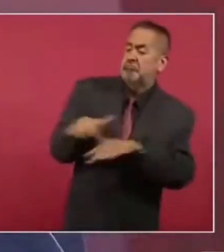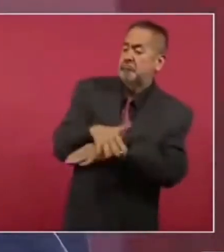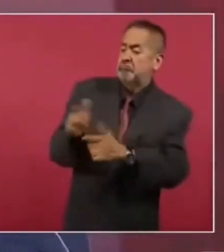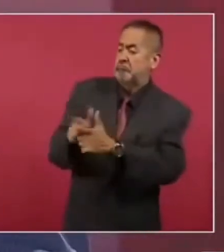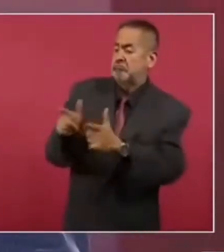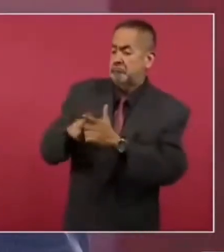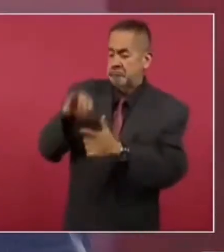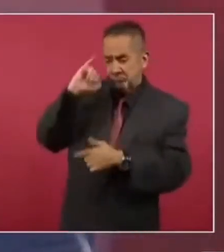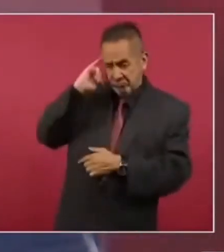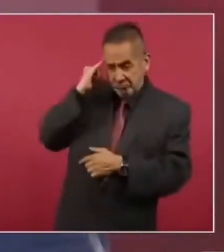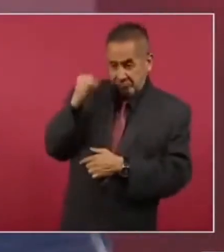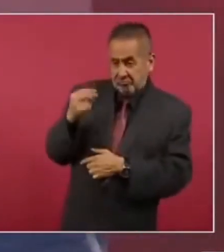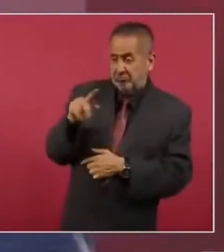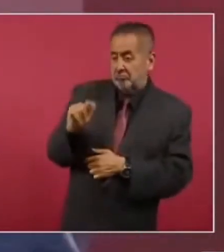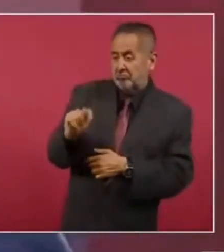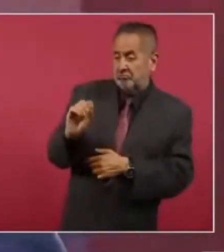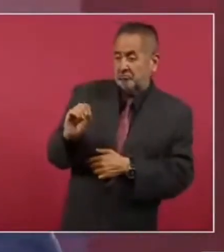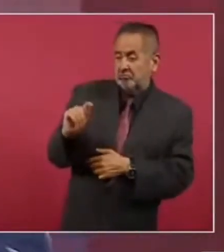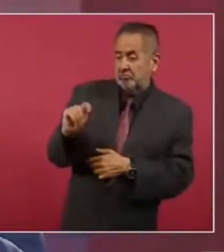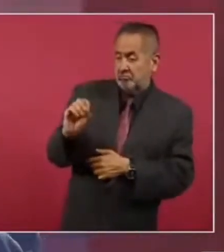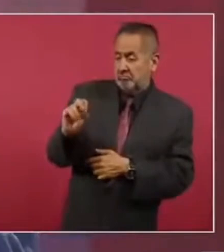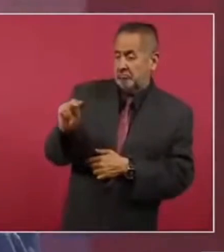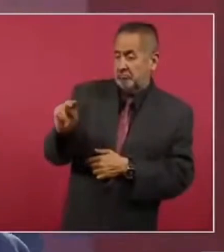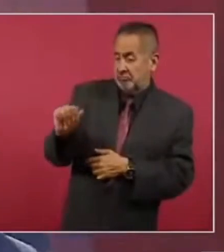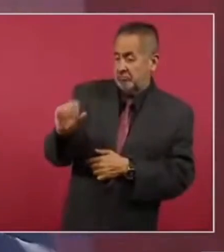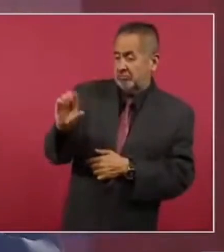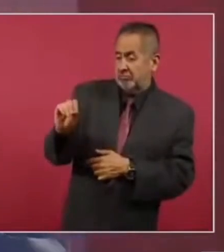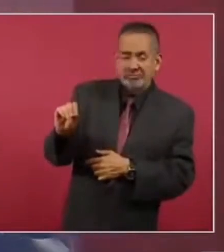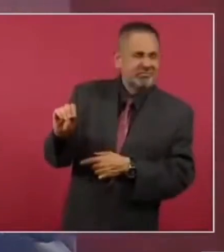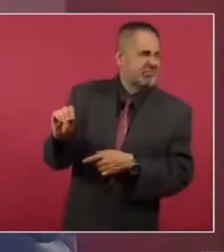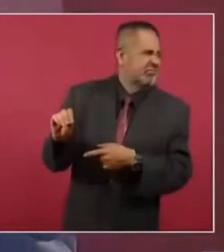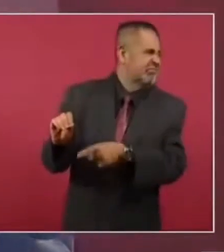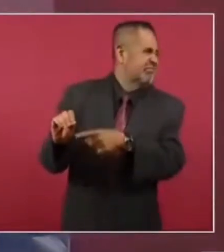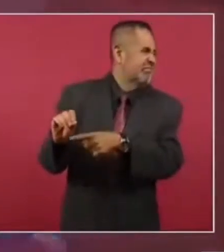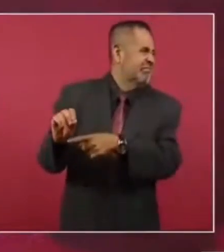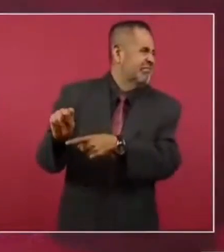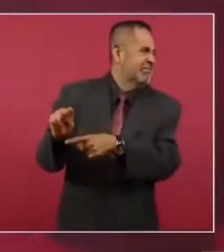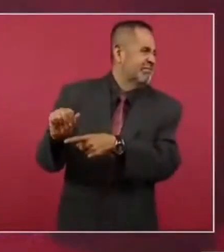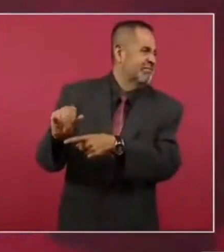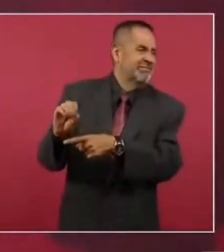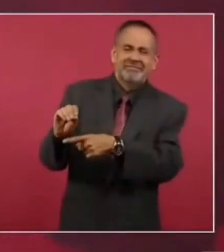empezaron a llamar naco